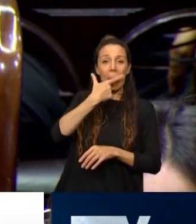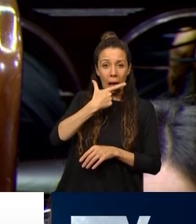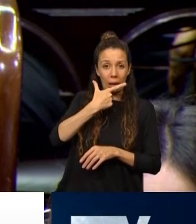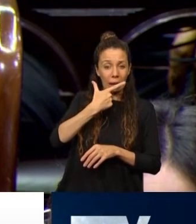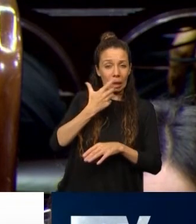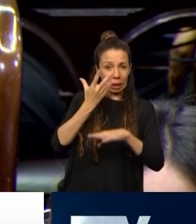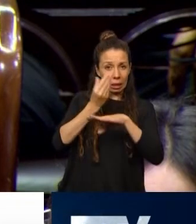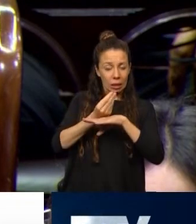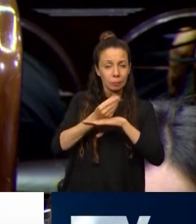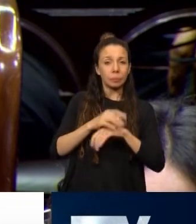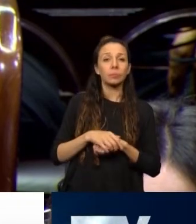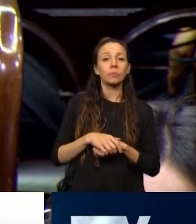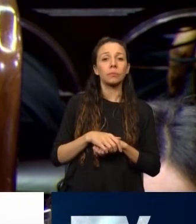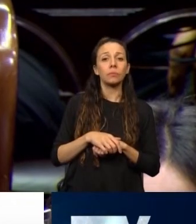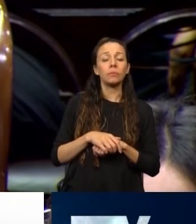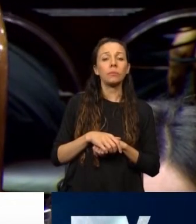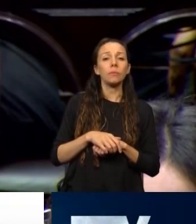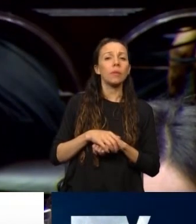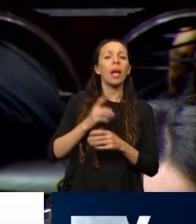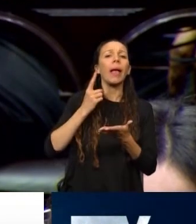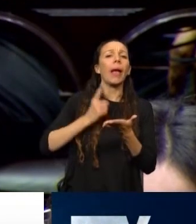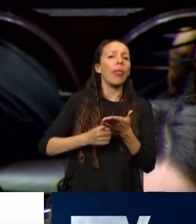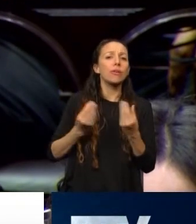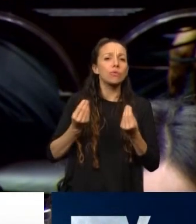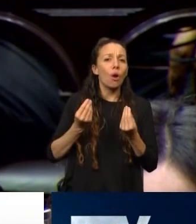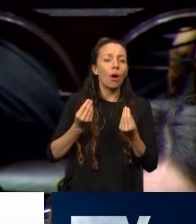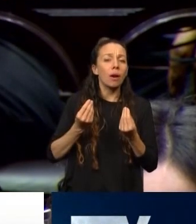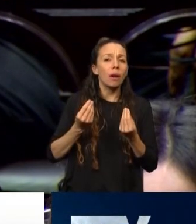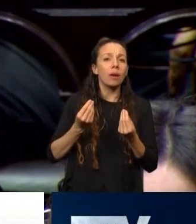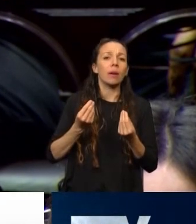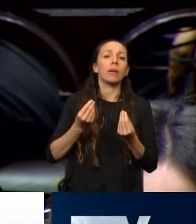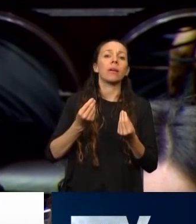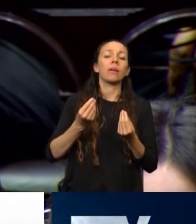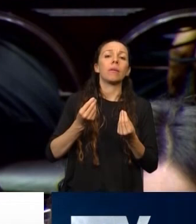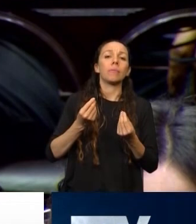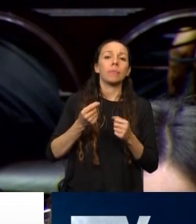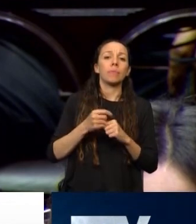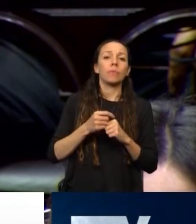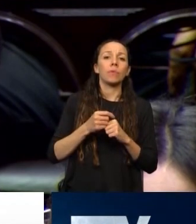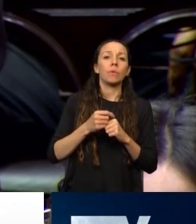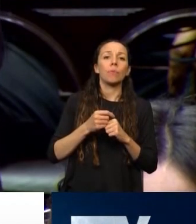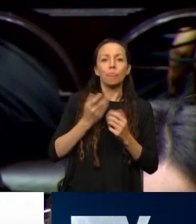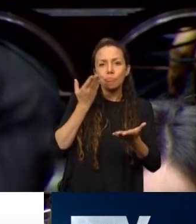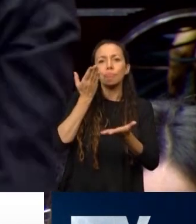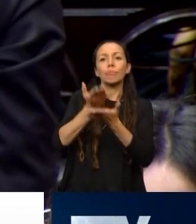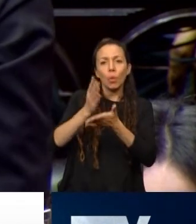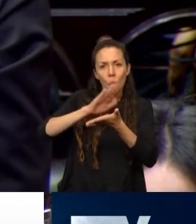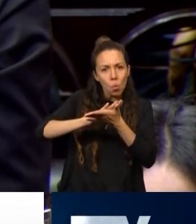cabeza, de que efectivamente pueda avanzarse en una nueva